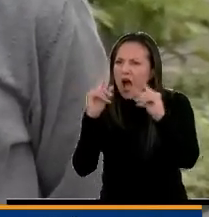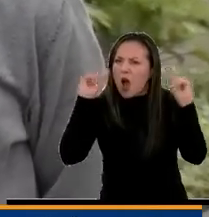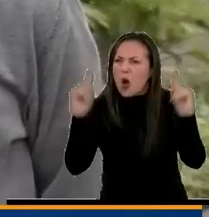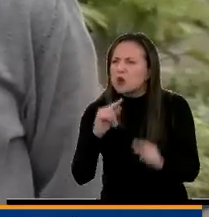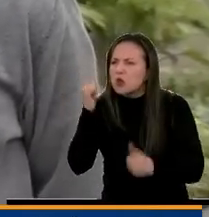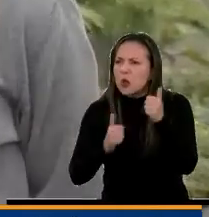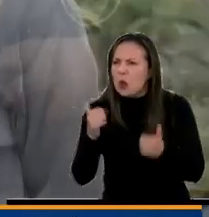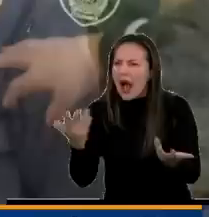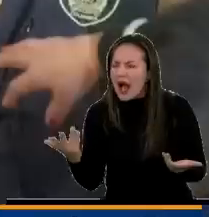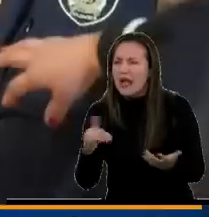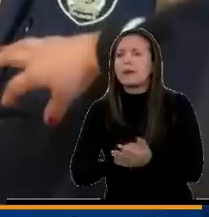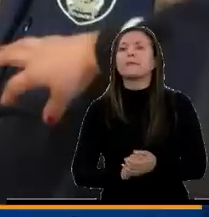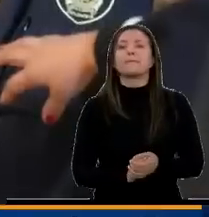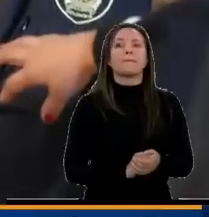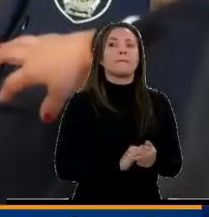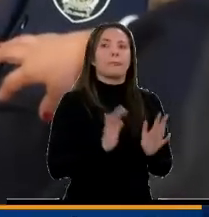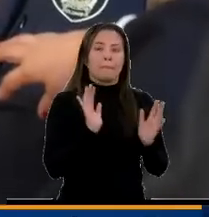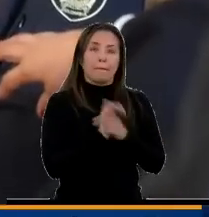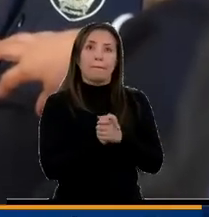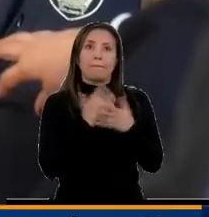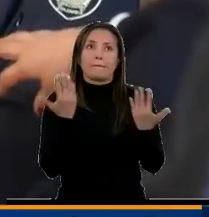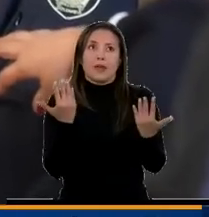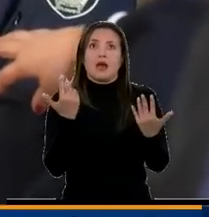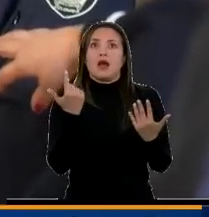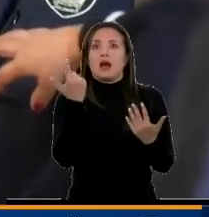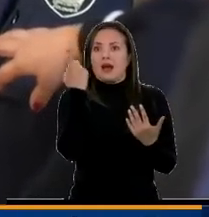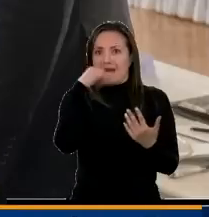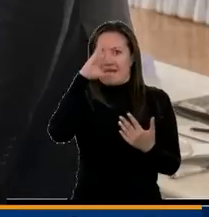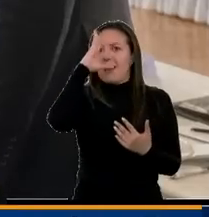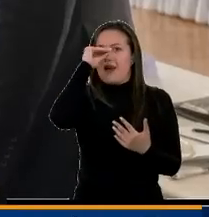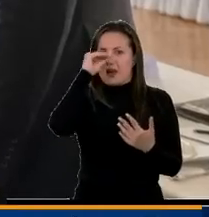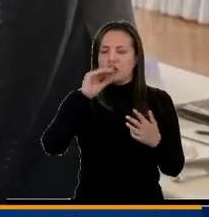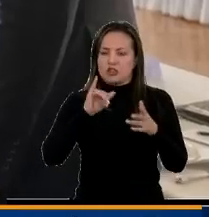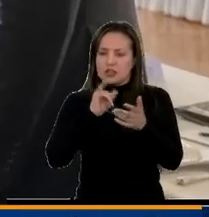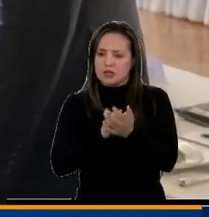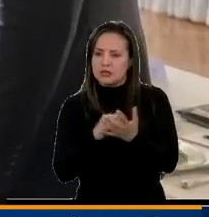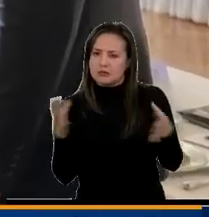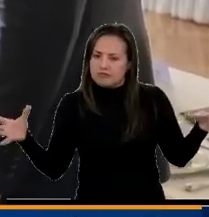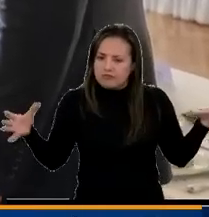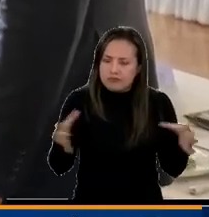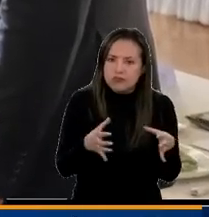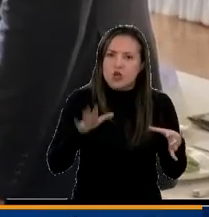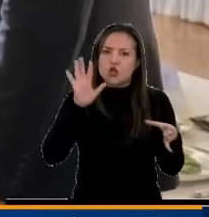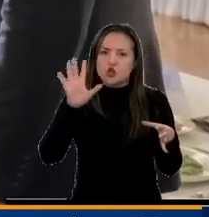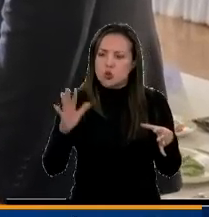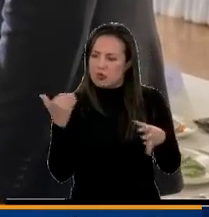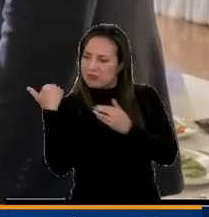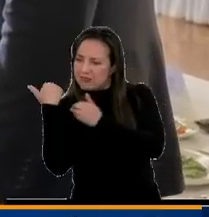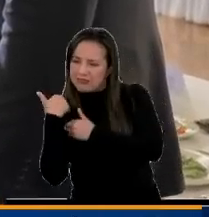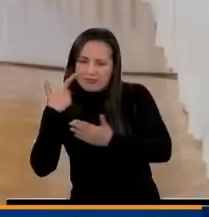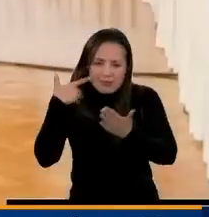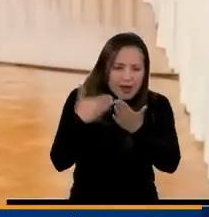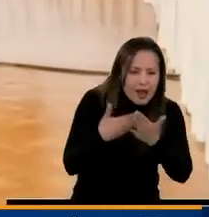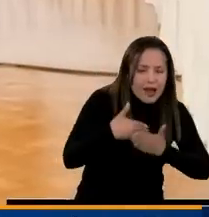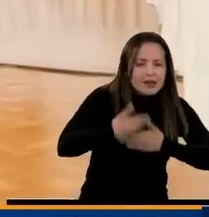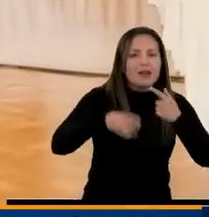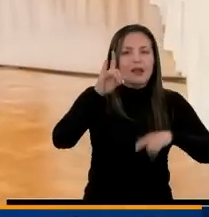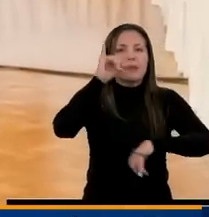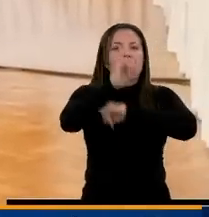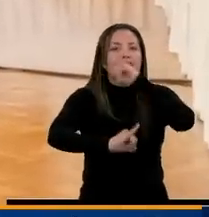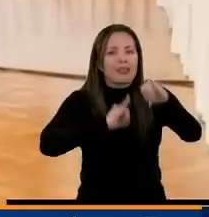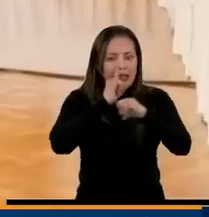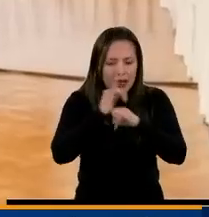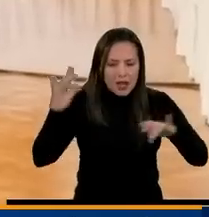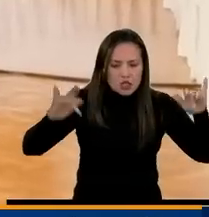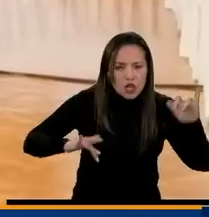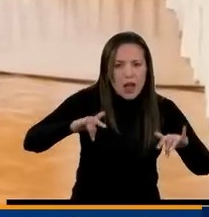una reunión en la que estuvo el cuerpo de países acompañantes y garantes, la comunidad internacional que acompaña